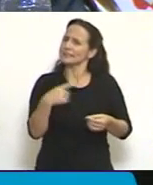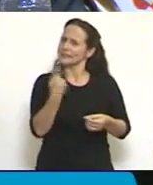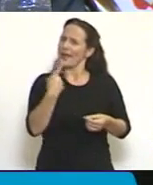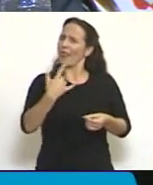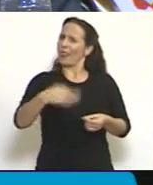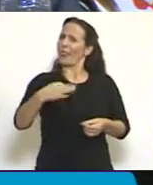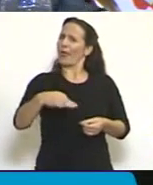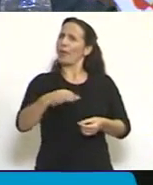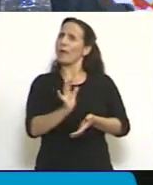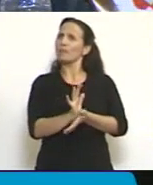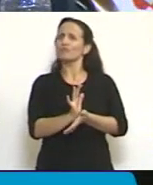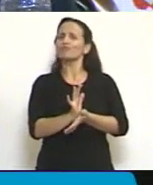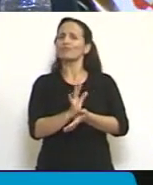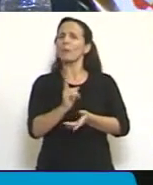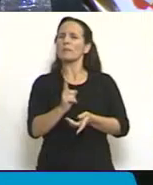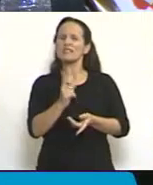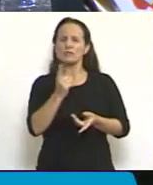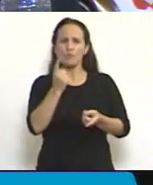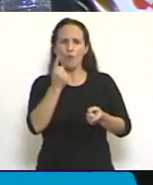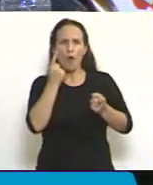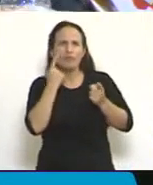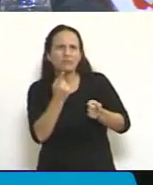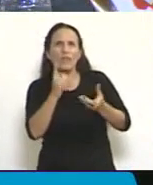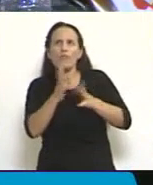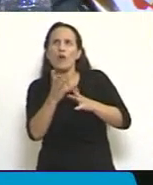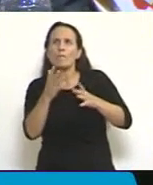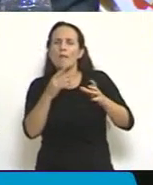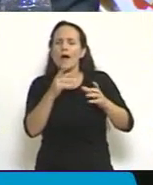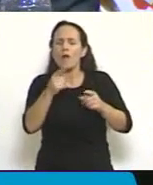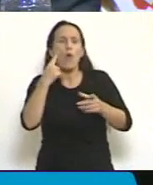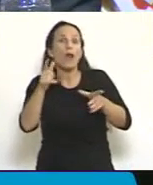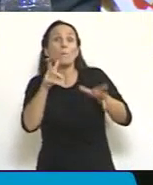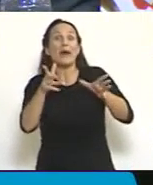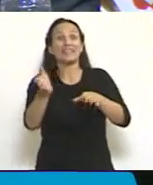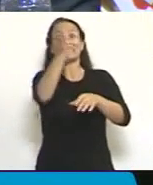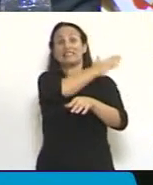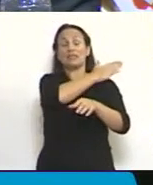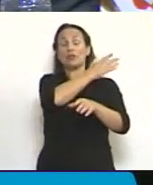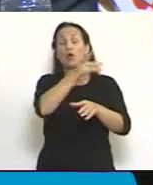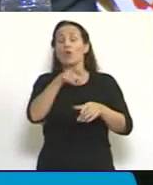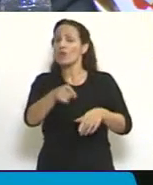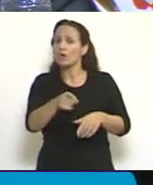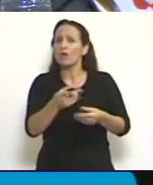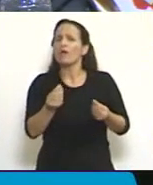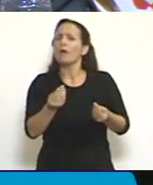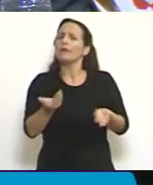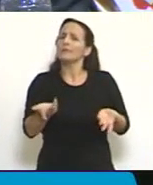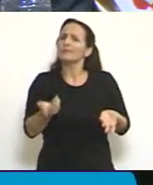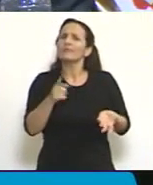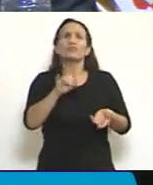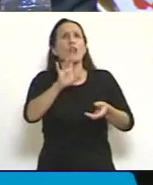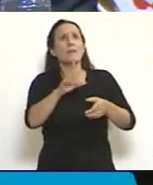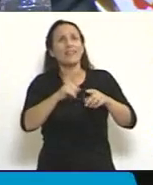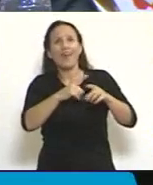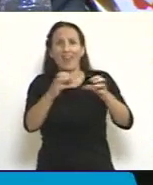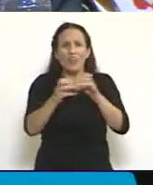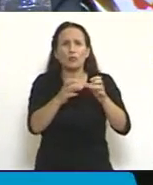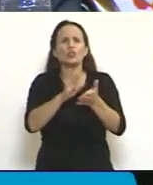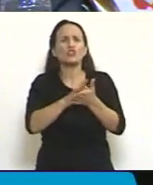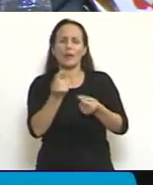aprobaron sin discusión alguna. Quiero detenerme sobre este aspecto que tiene que ver con la importancia de la discusión que